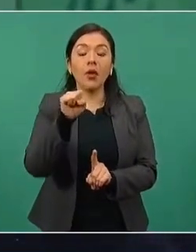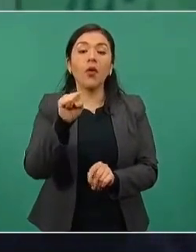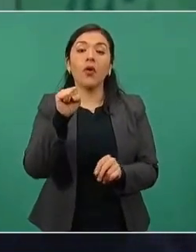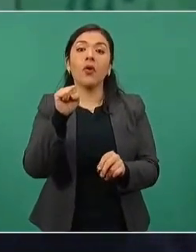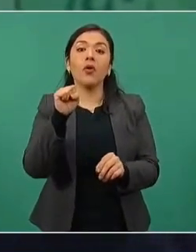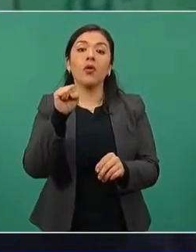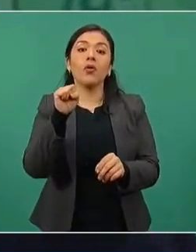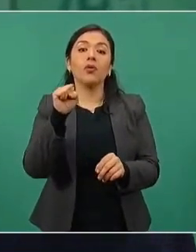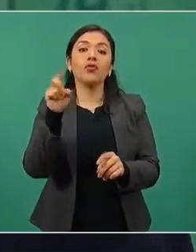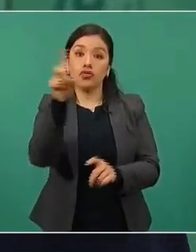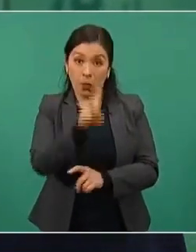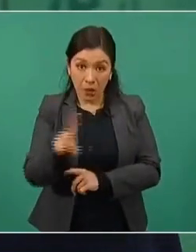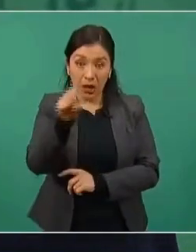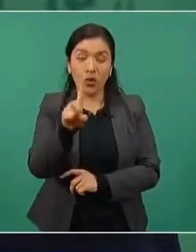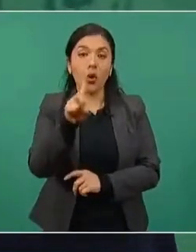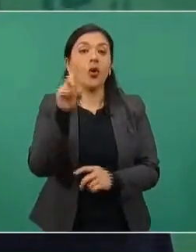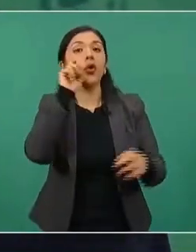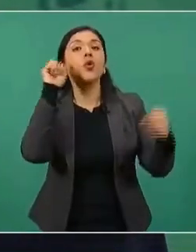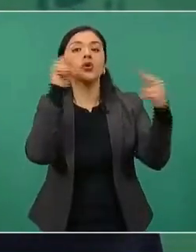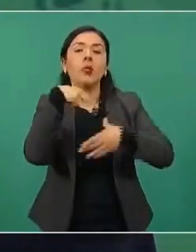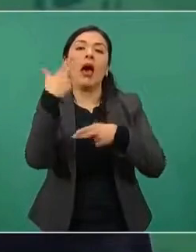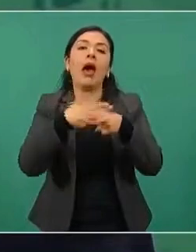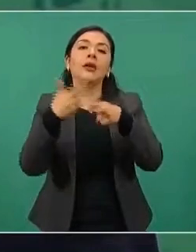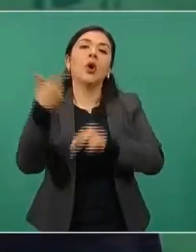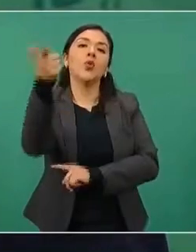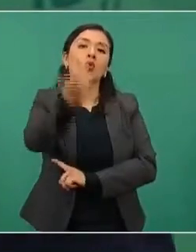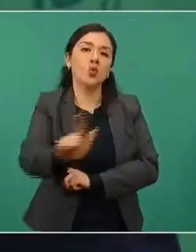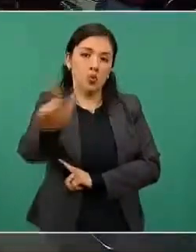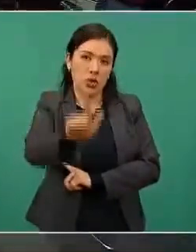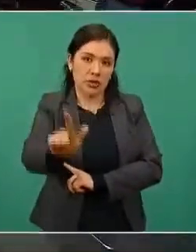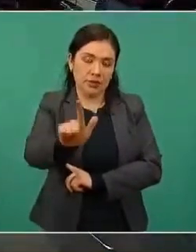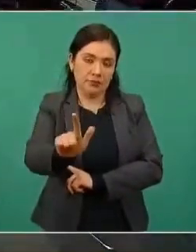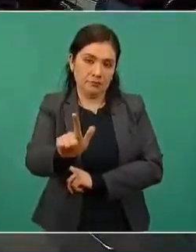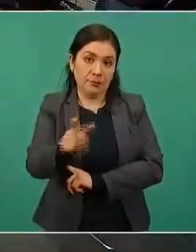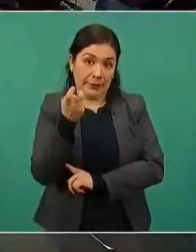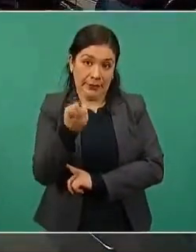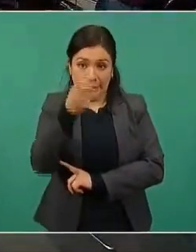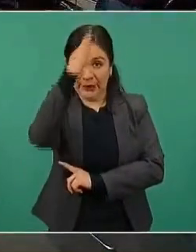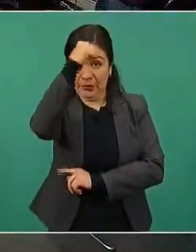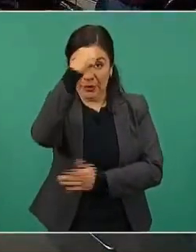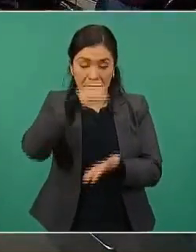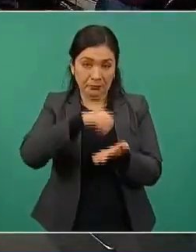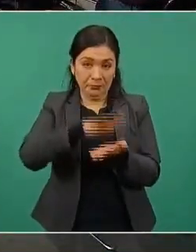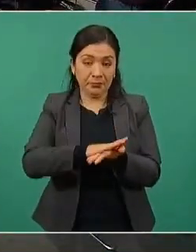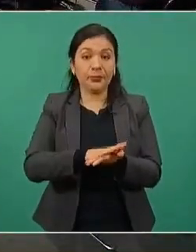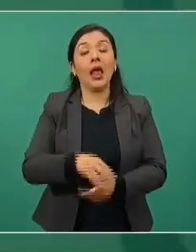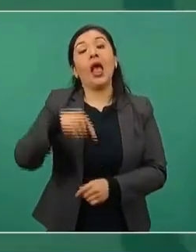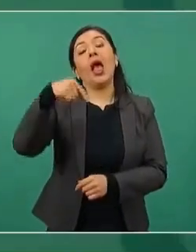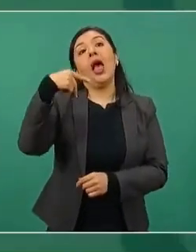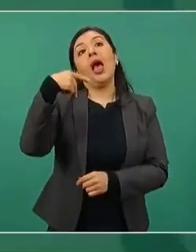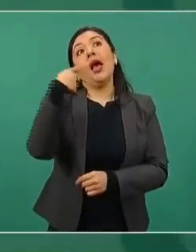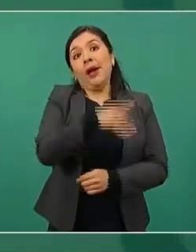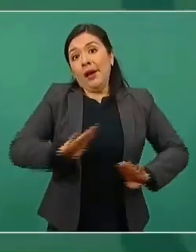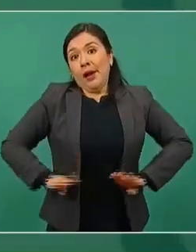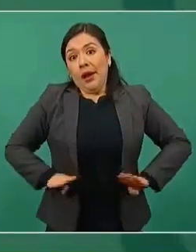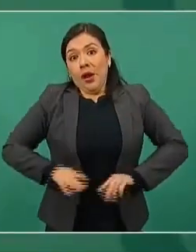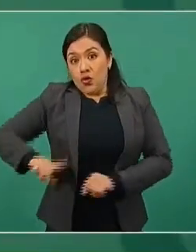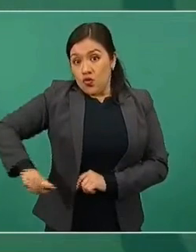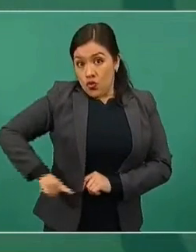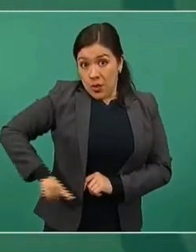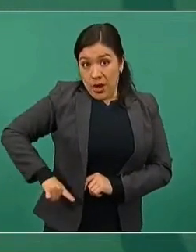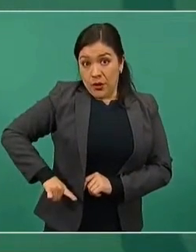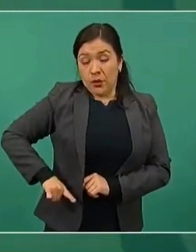regresamos, digo domingo, y regresamos el lunes, así va a ser. En el caso del gobierno, nosotros